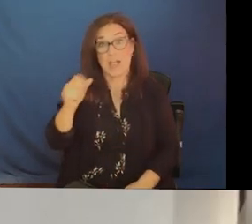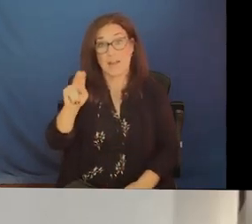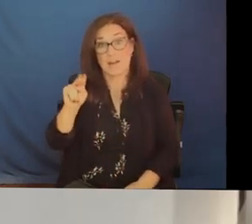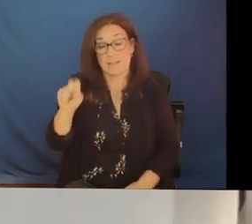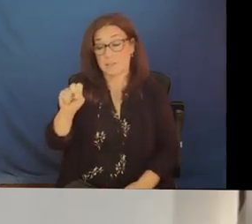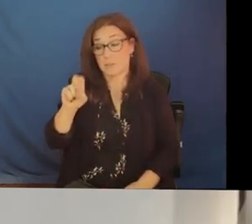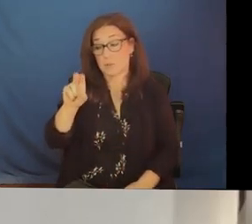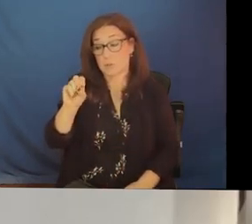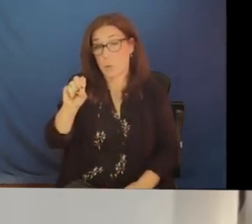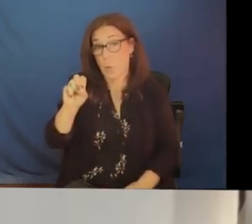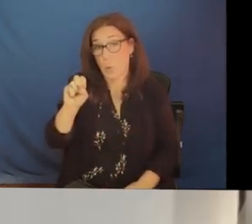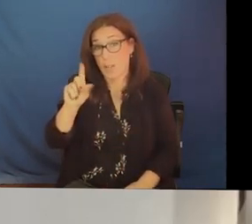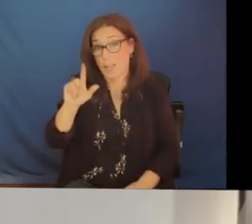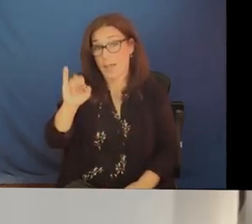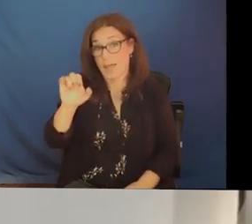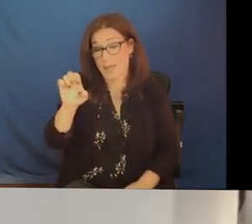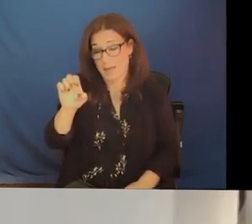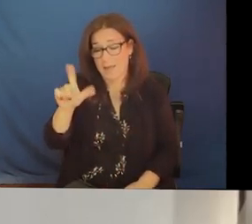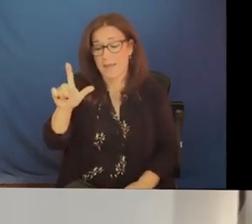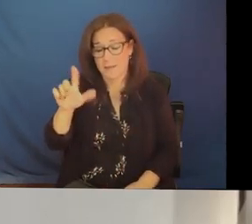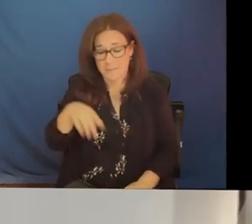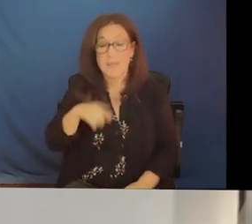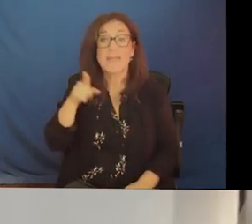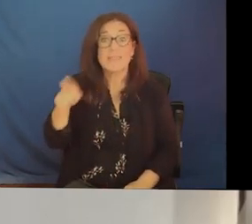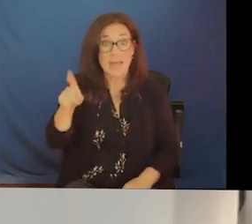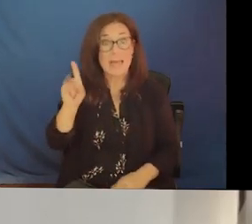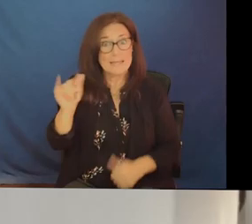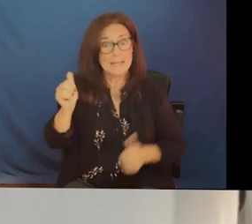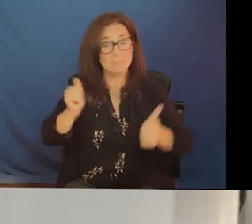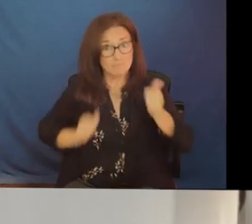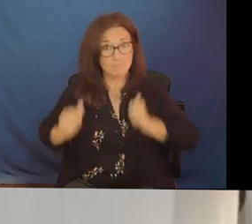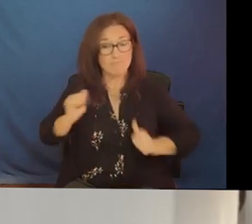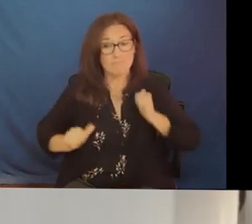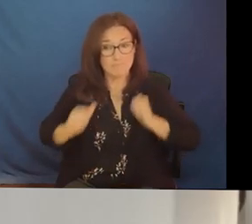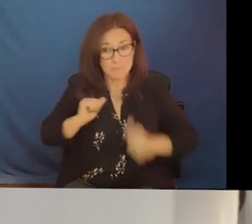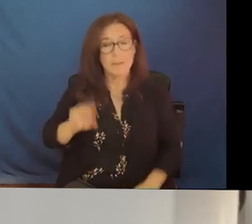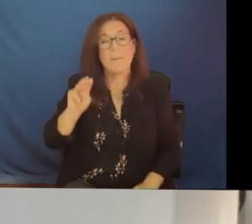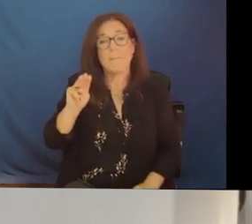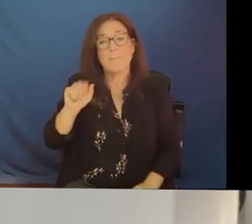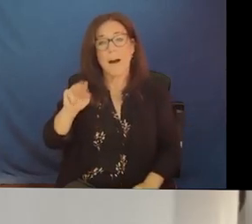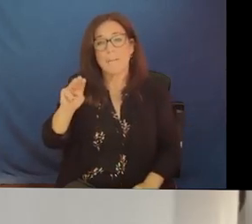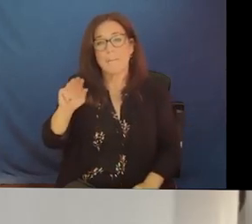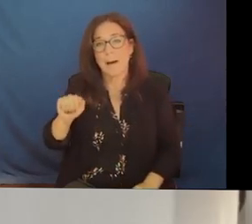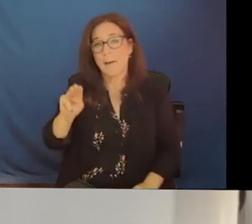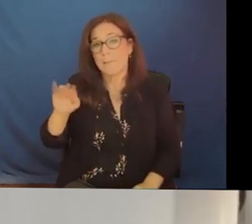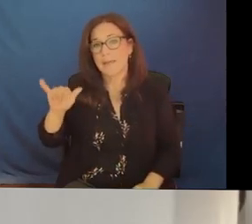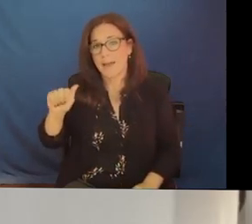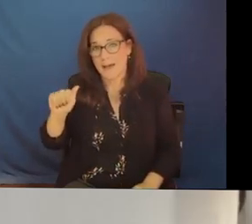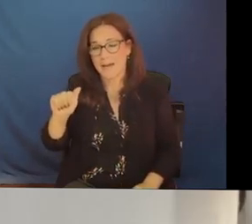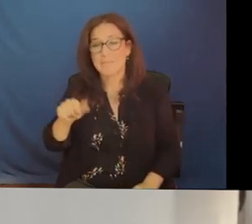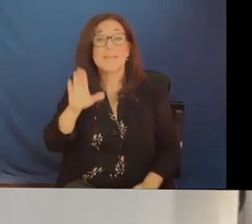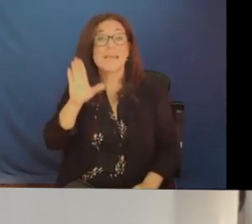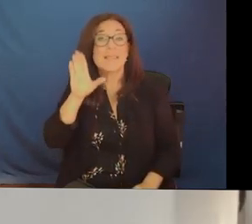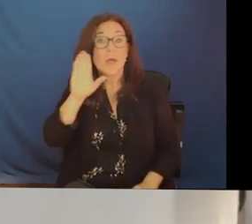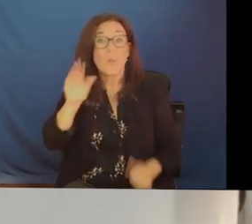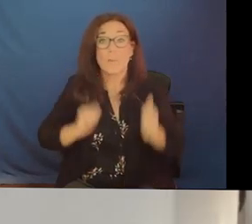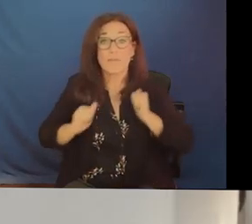hicieron algo realmente memorable una producción de el musical de broadway mamma mía que ha sido